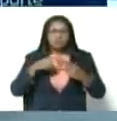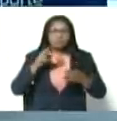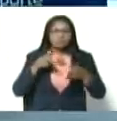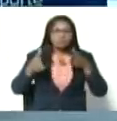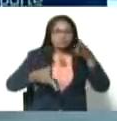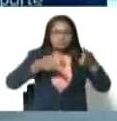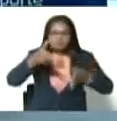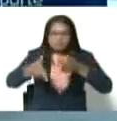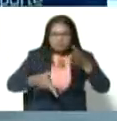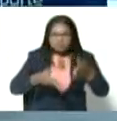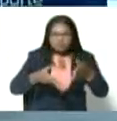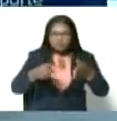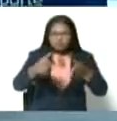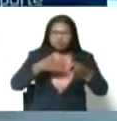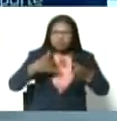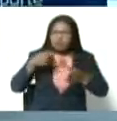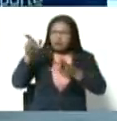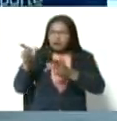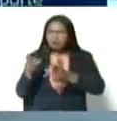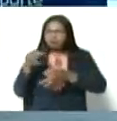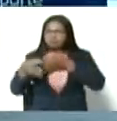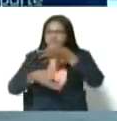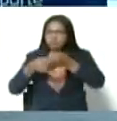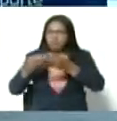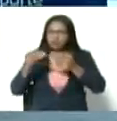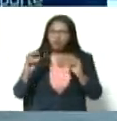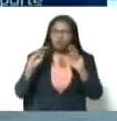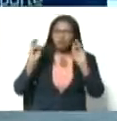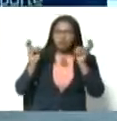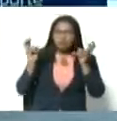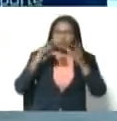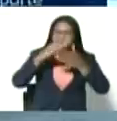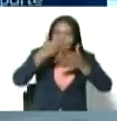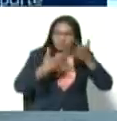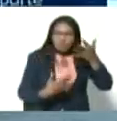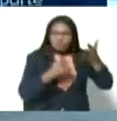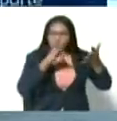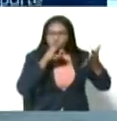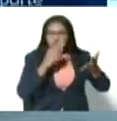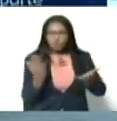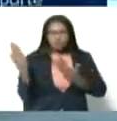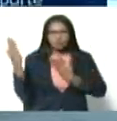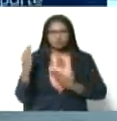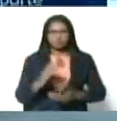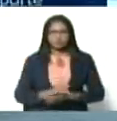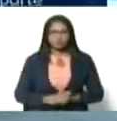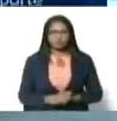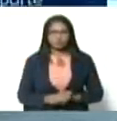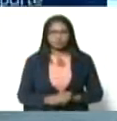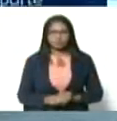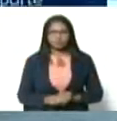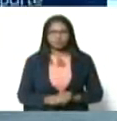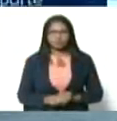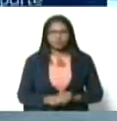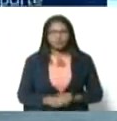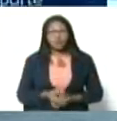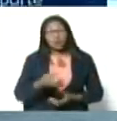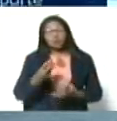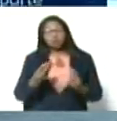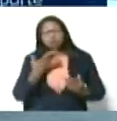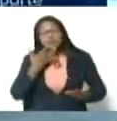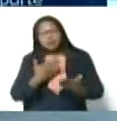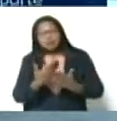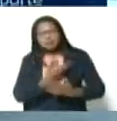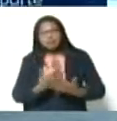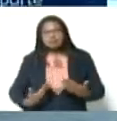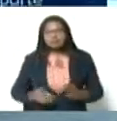ferrocarriles, y quisiera que él introdujera el tema de todos estos anuncios, por favor. Bueno, muchas gracias, camarada presidente.